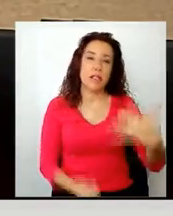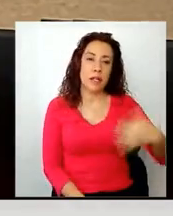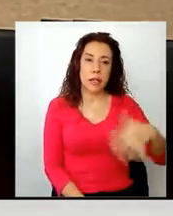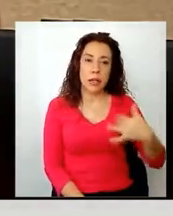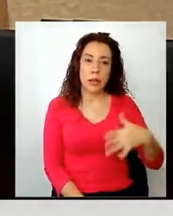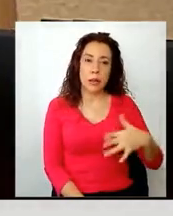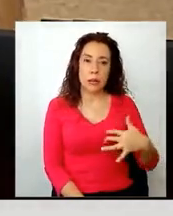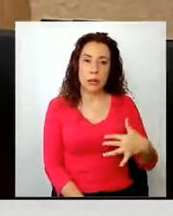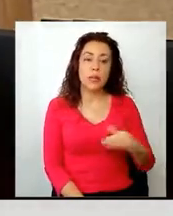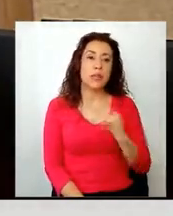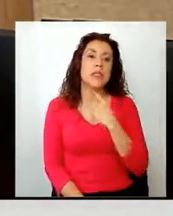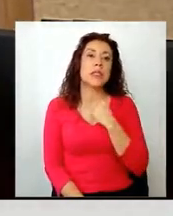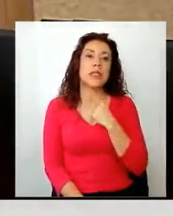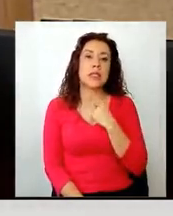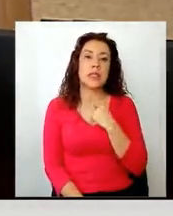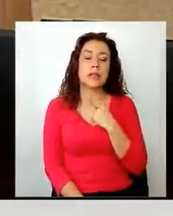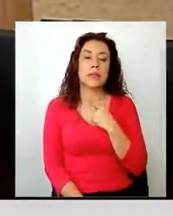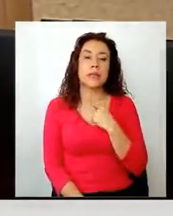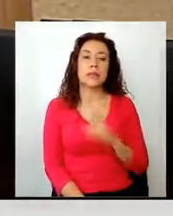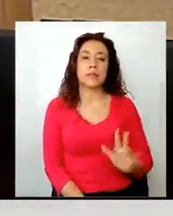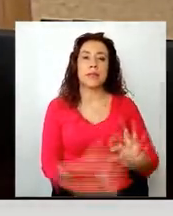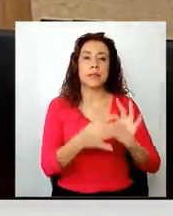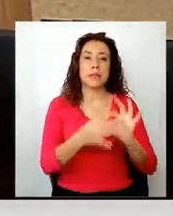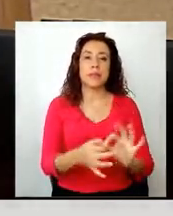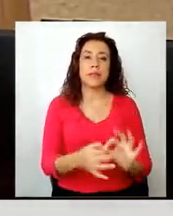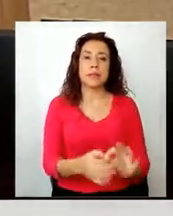he dicho muchas gracias presidente